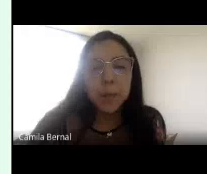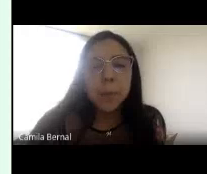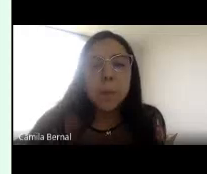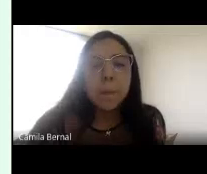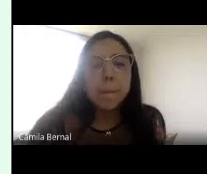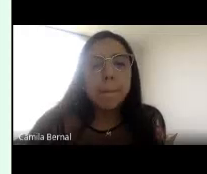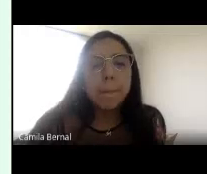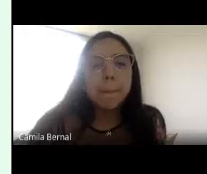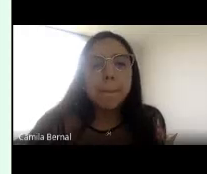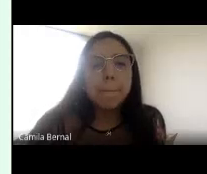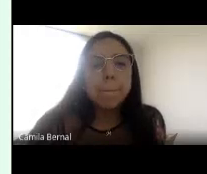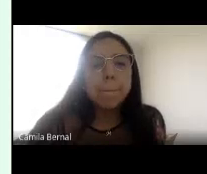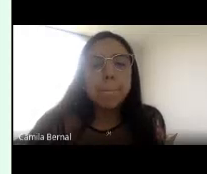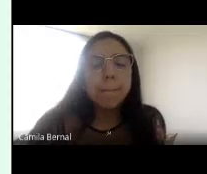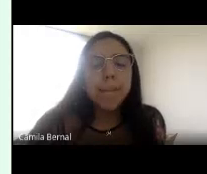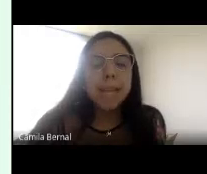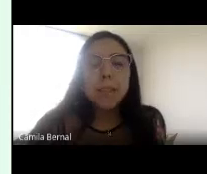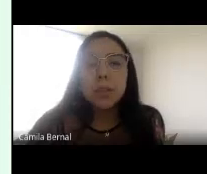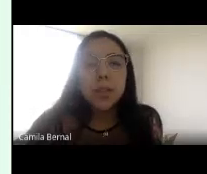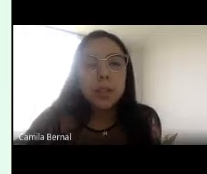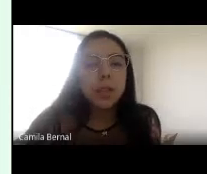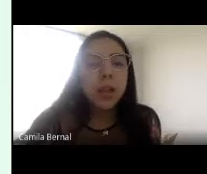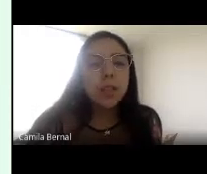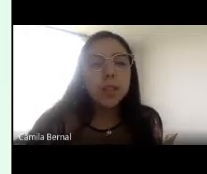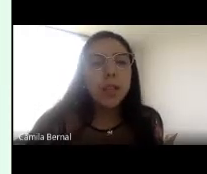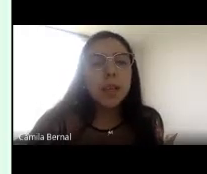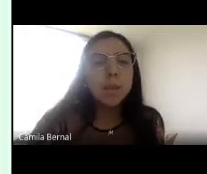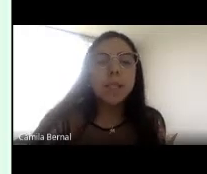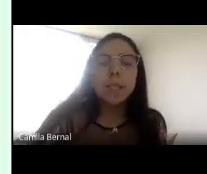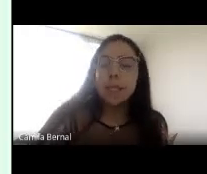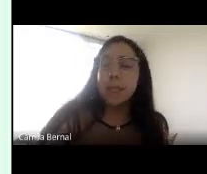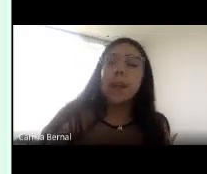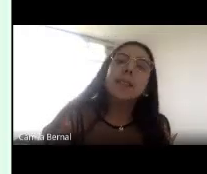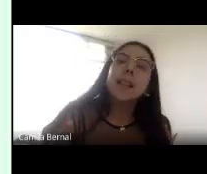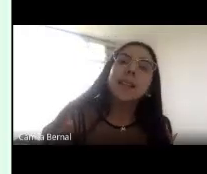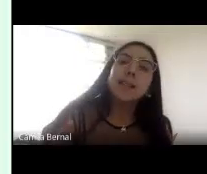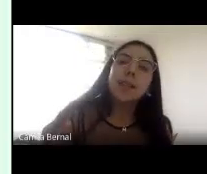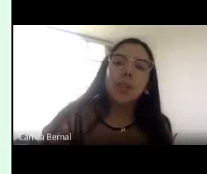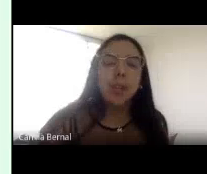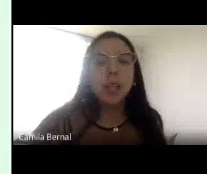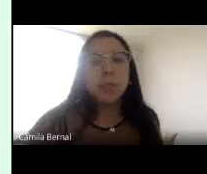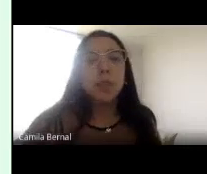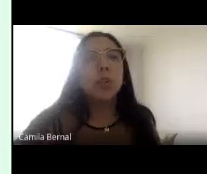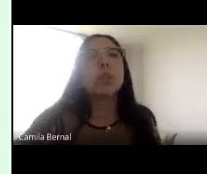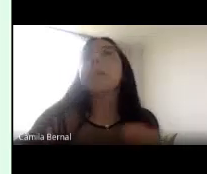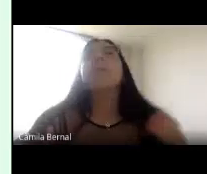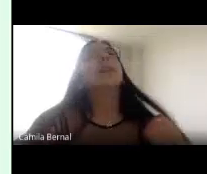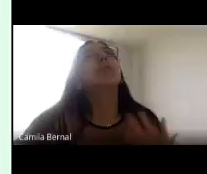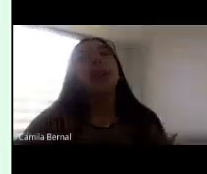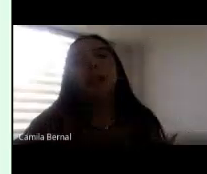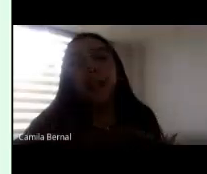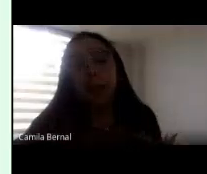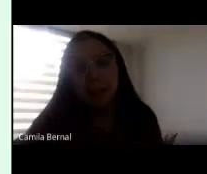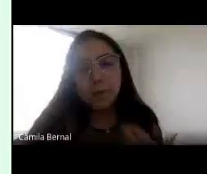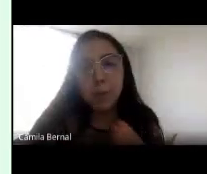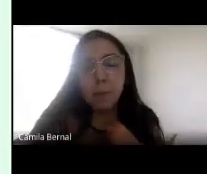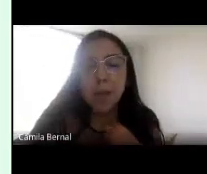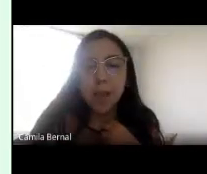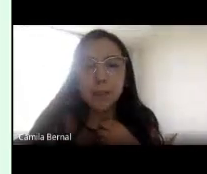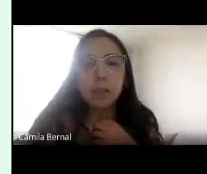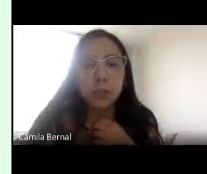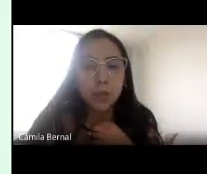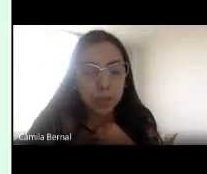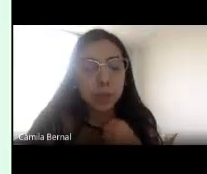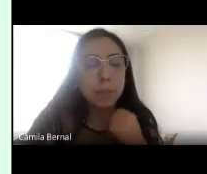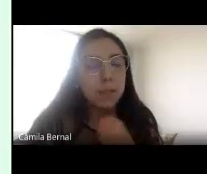tipos. Mm, estas presencias de bacterias y microorganismos son los que más nos generan